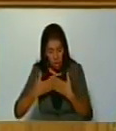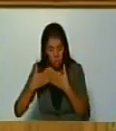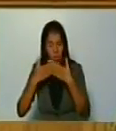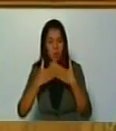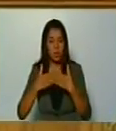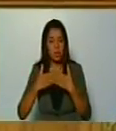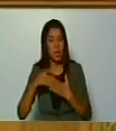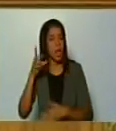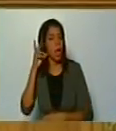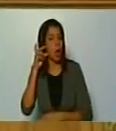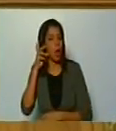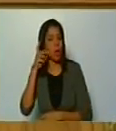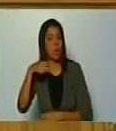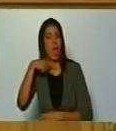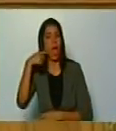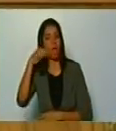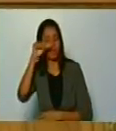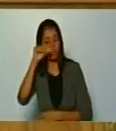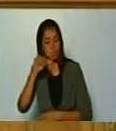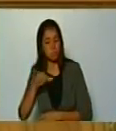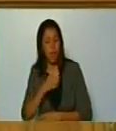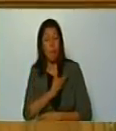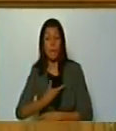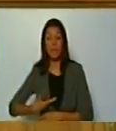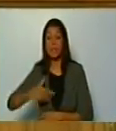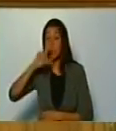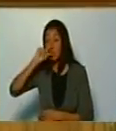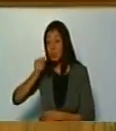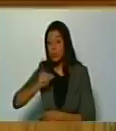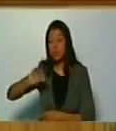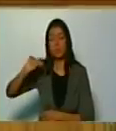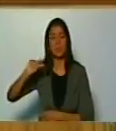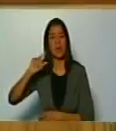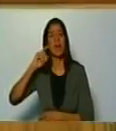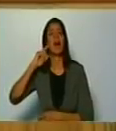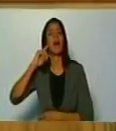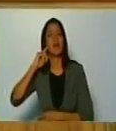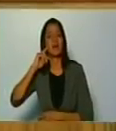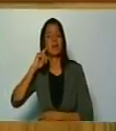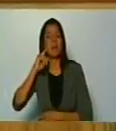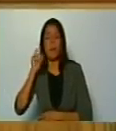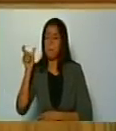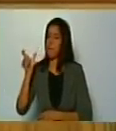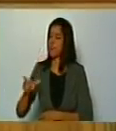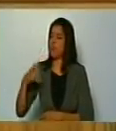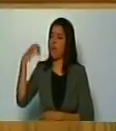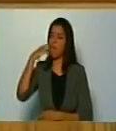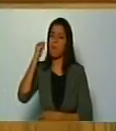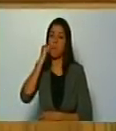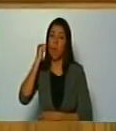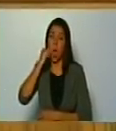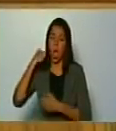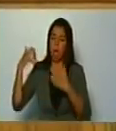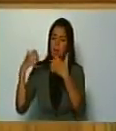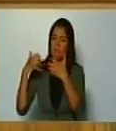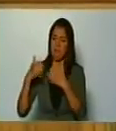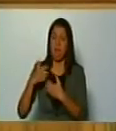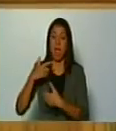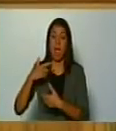oír los discursos de Betancourt cuando le respondía a quienes querían manifestar, llámense estudiantes,